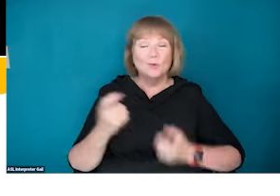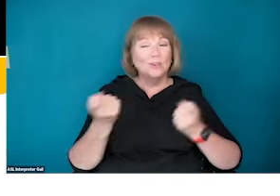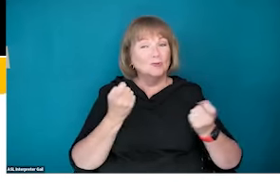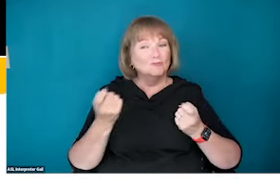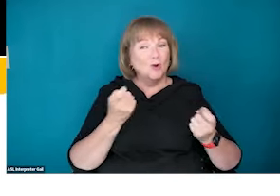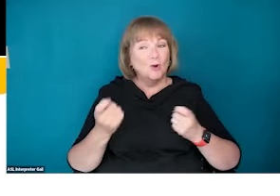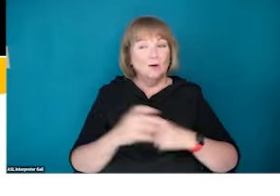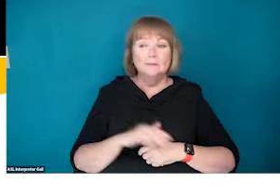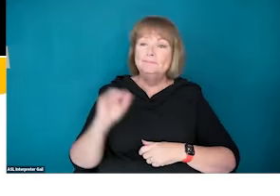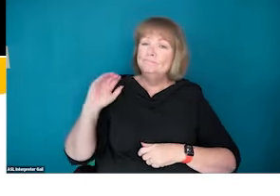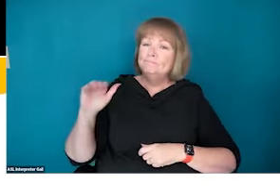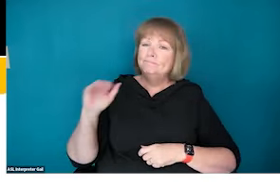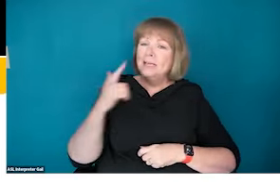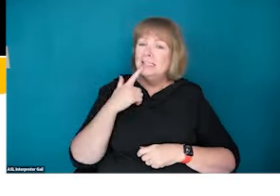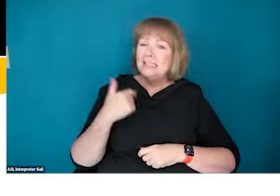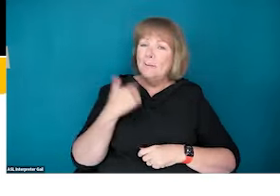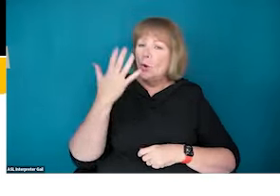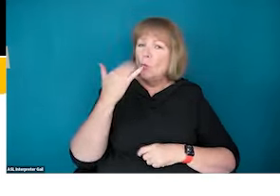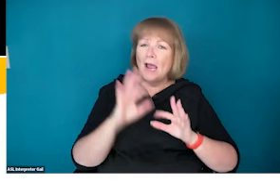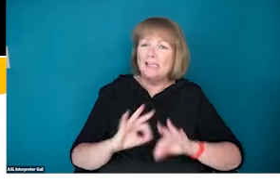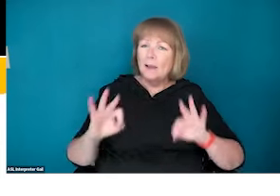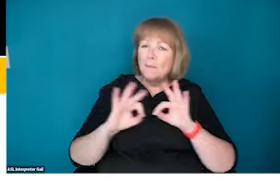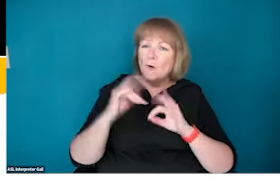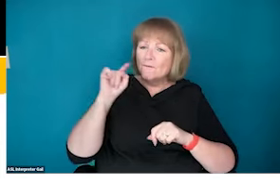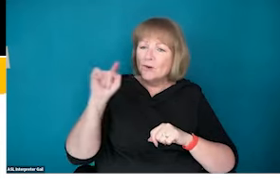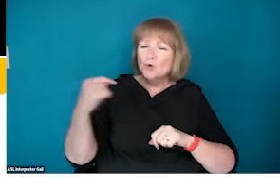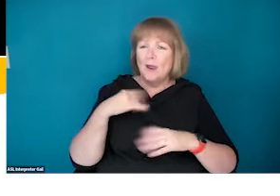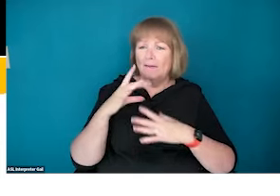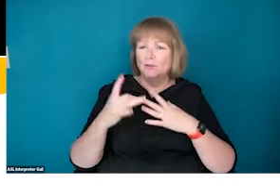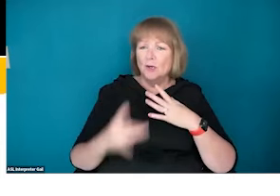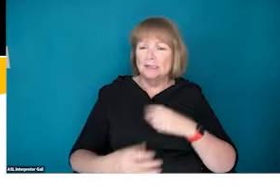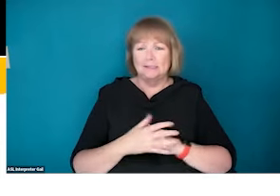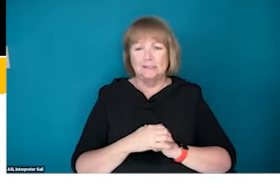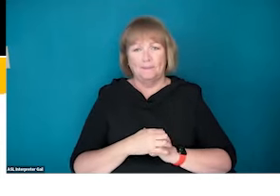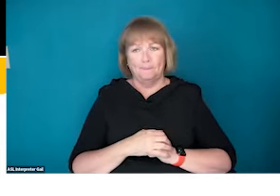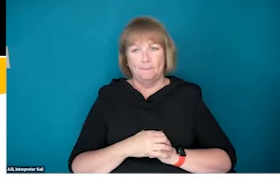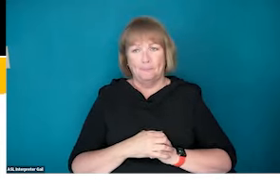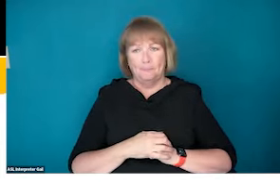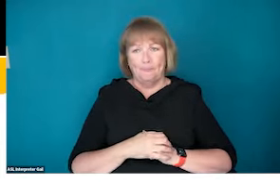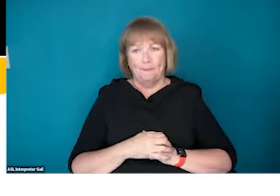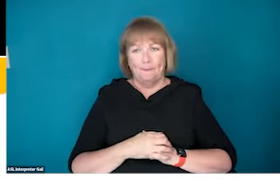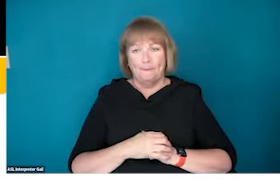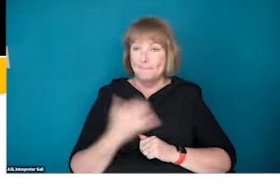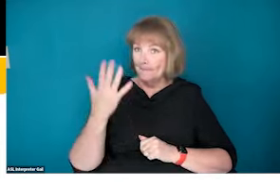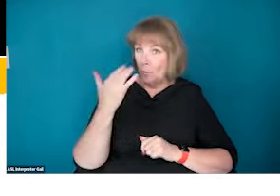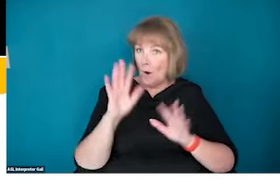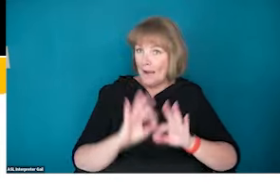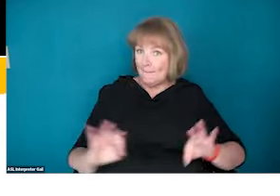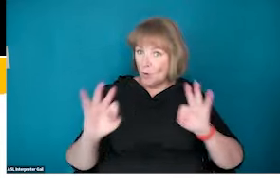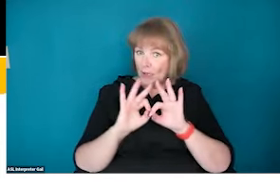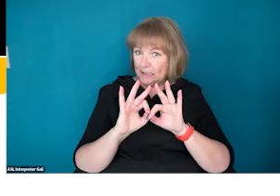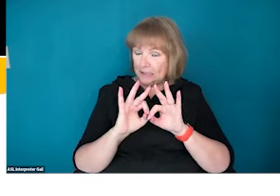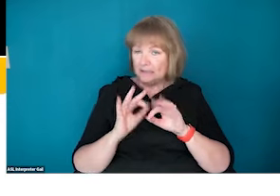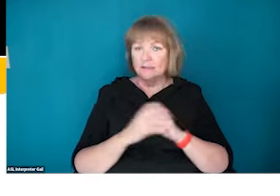poder tener opciones porque me da la oportunidad de tomar mis propias